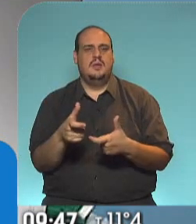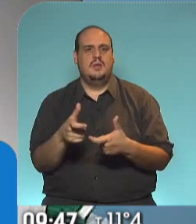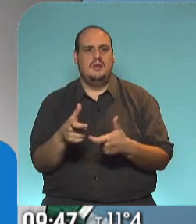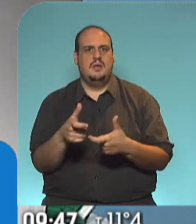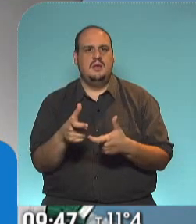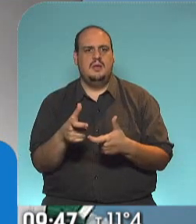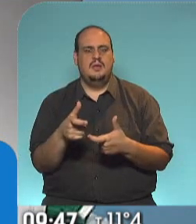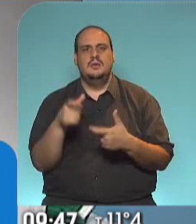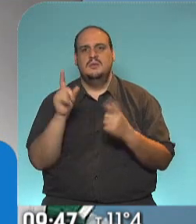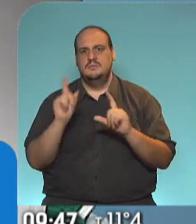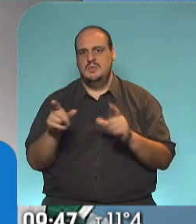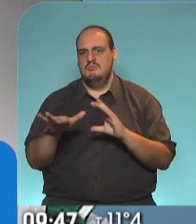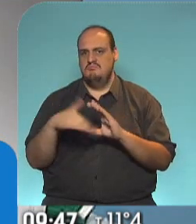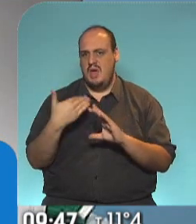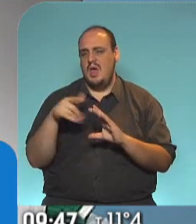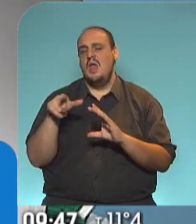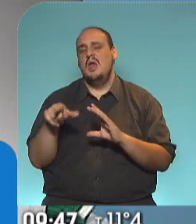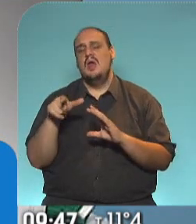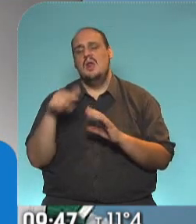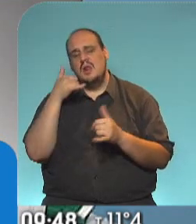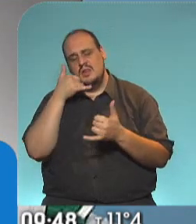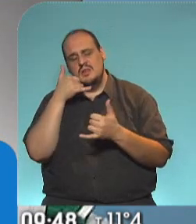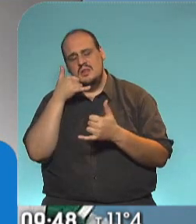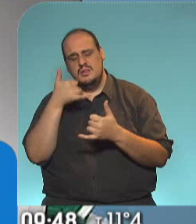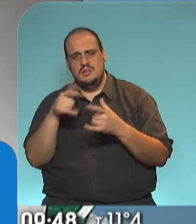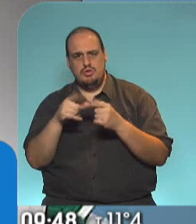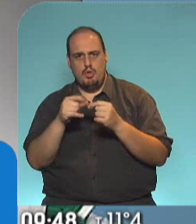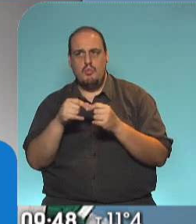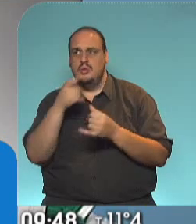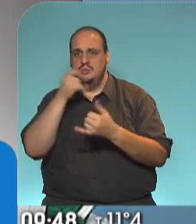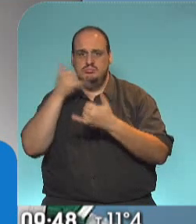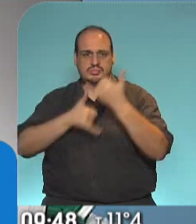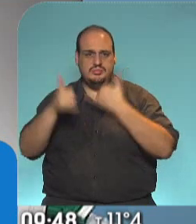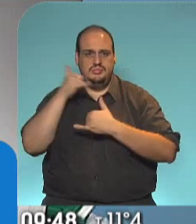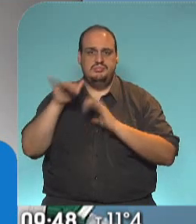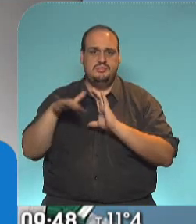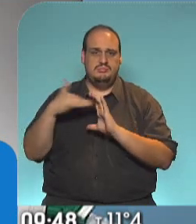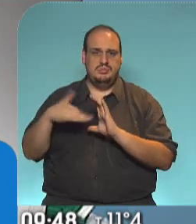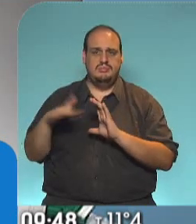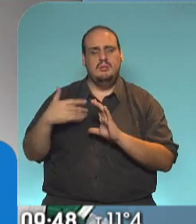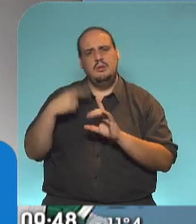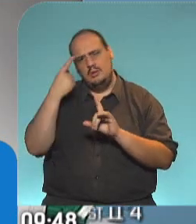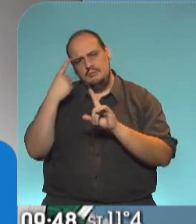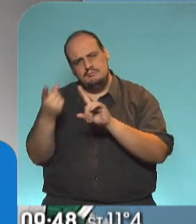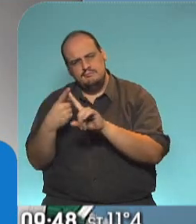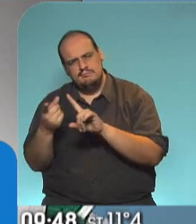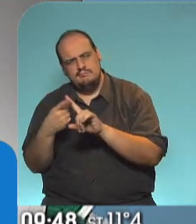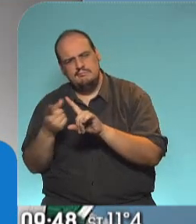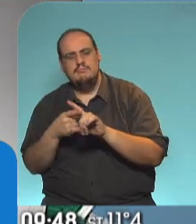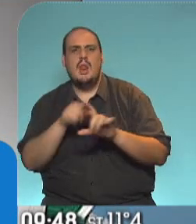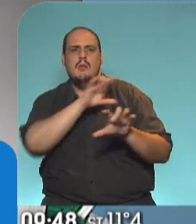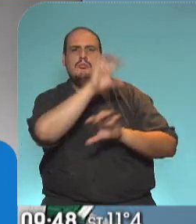correos y nuestros teléfonos particulares para poder acordar coordinar tanto con las provincias como con las